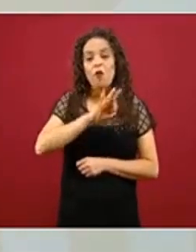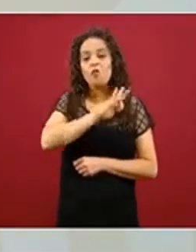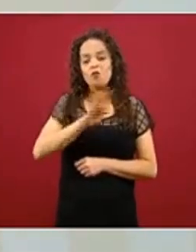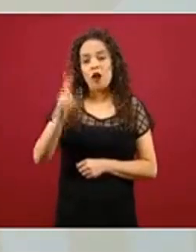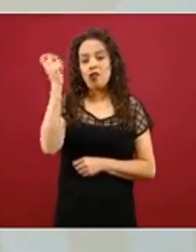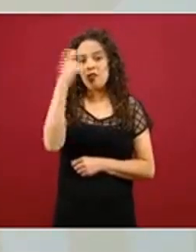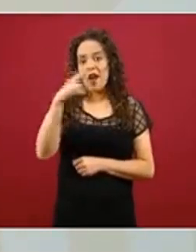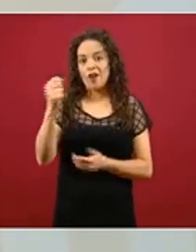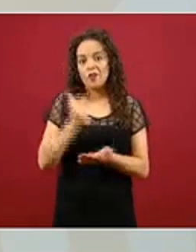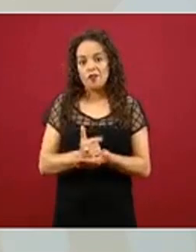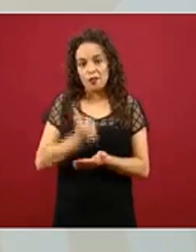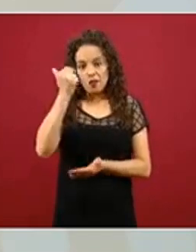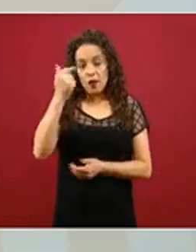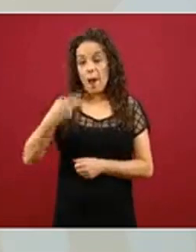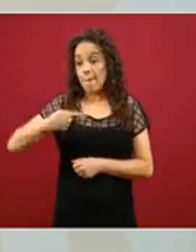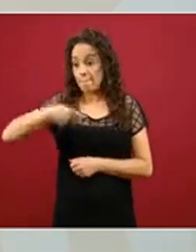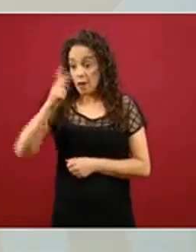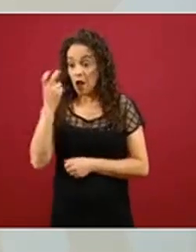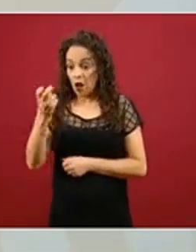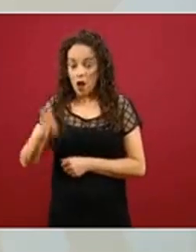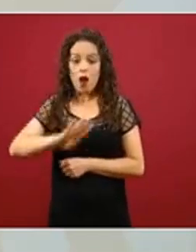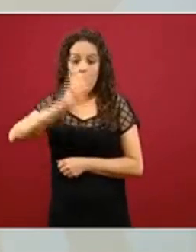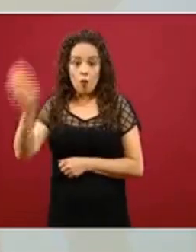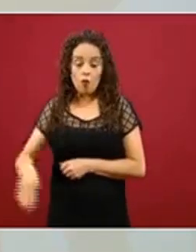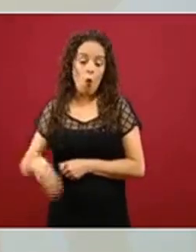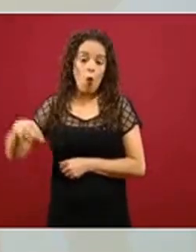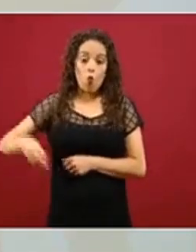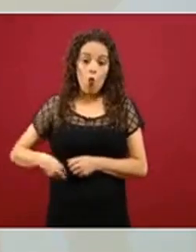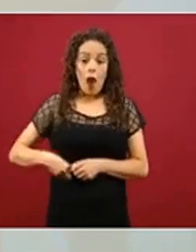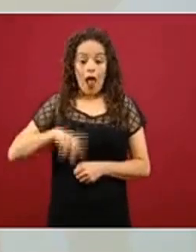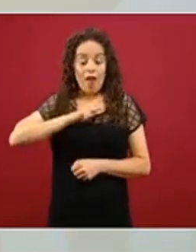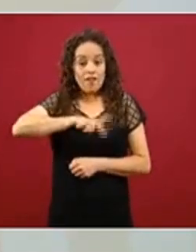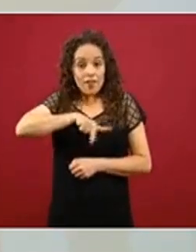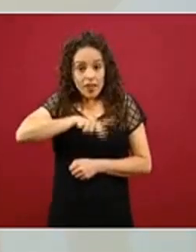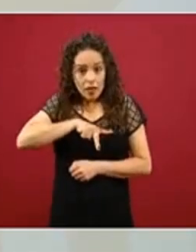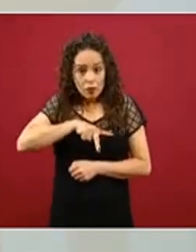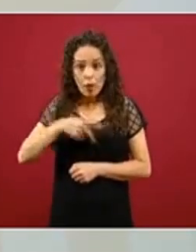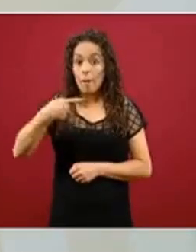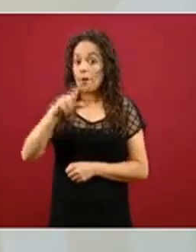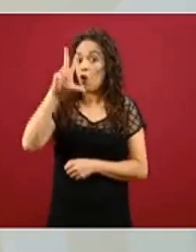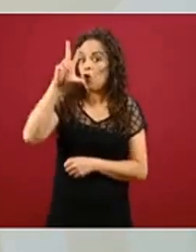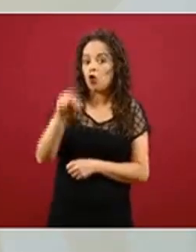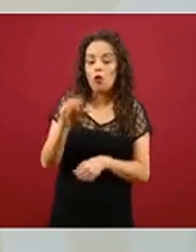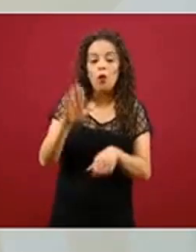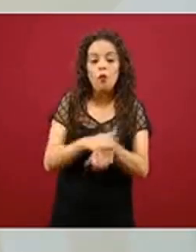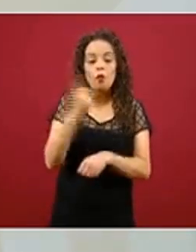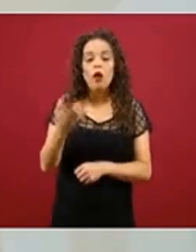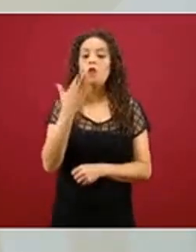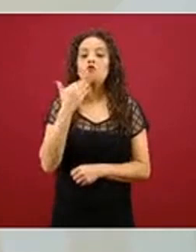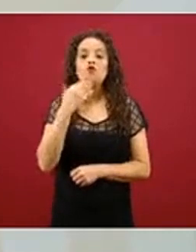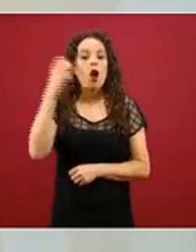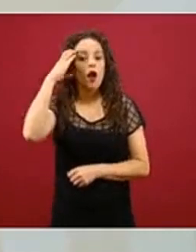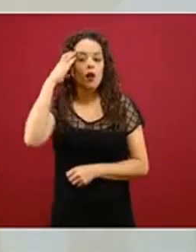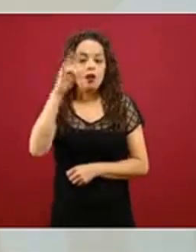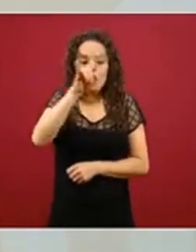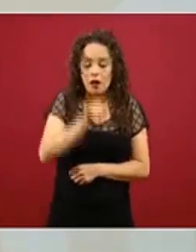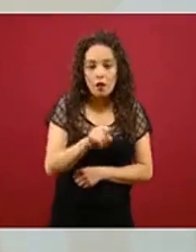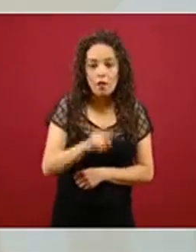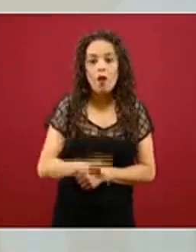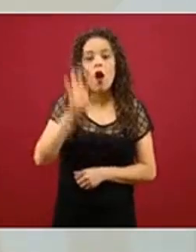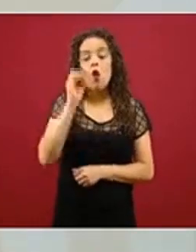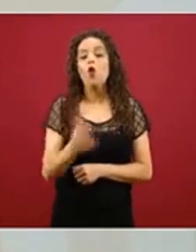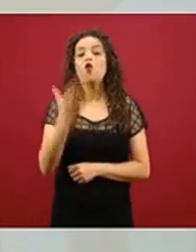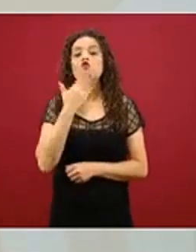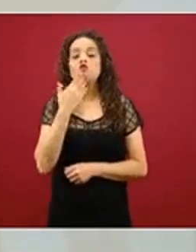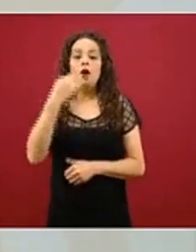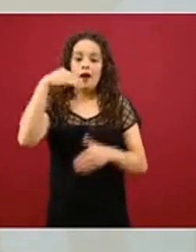quede sin un ventilador mecánico, sin un personal especializado en terapia intensiva, sin una cama de hospital.